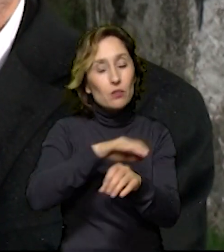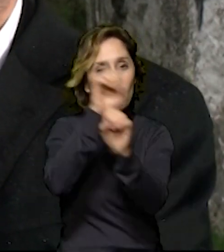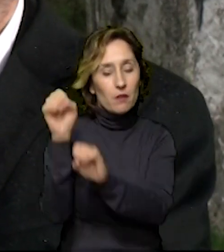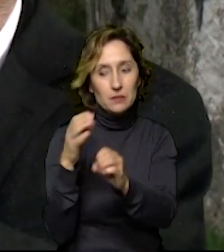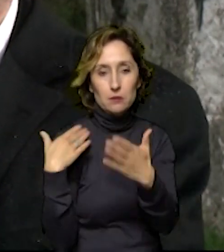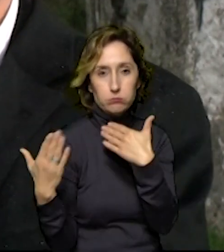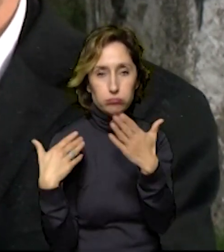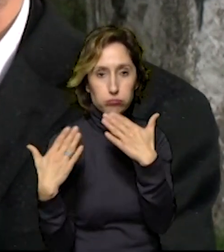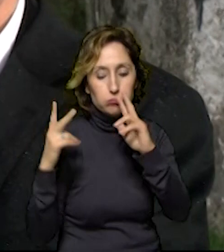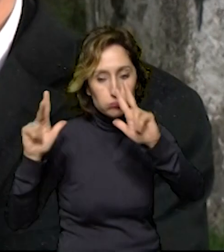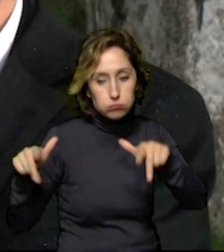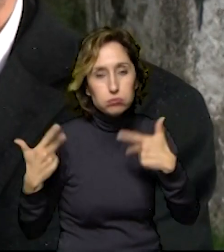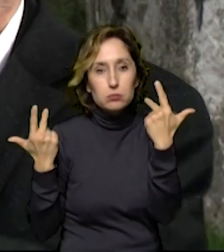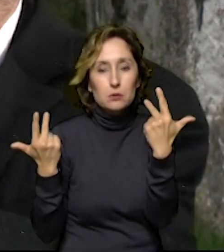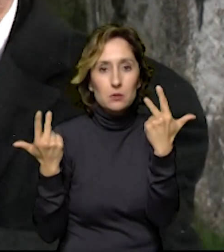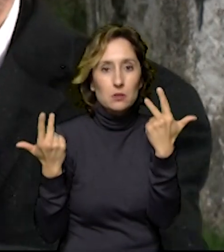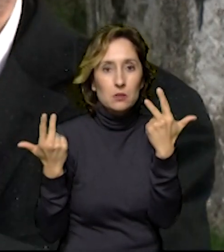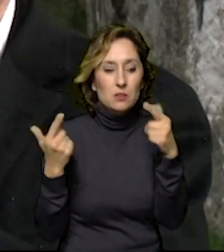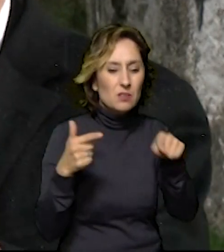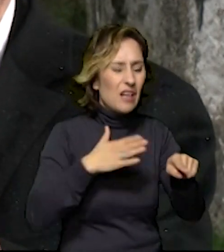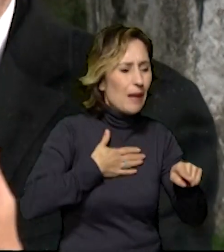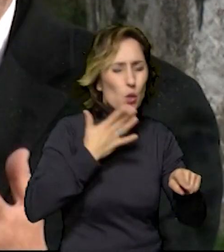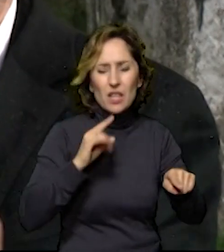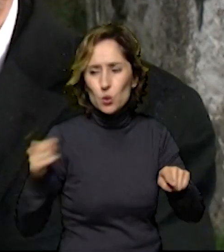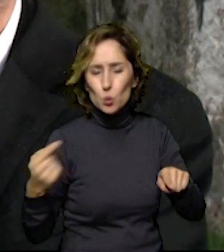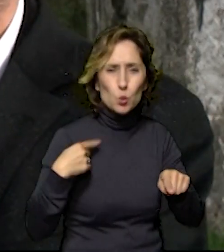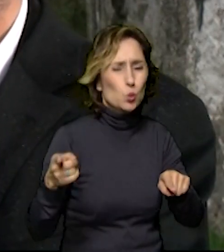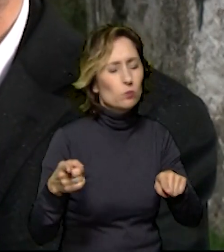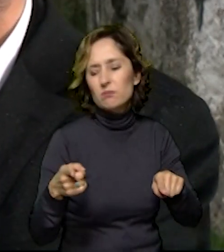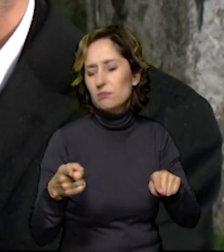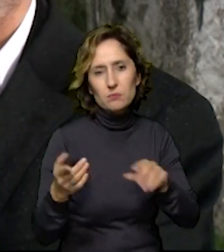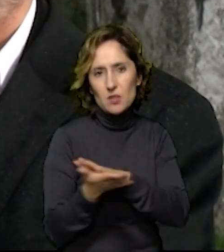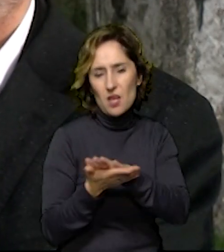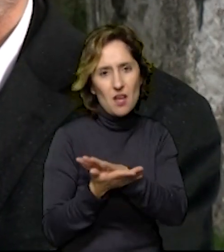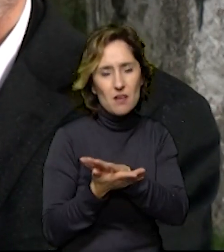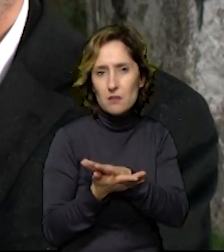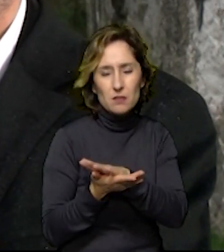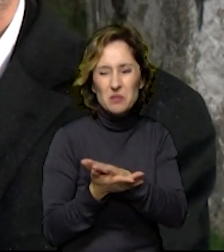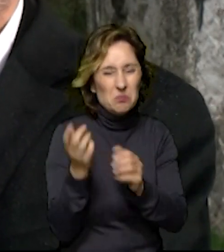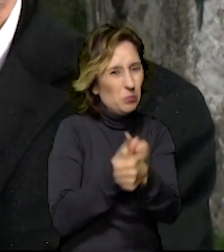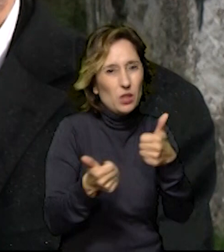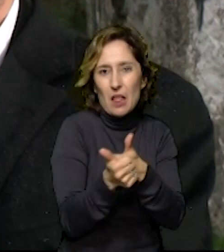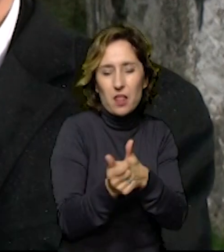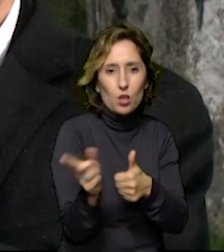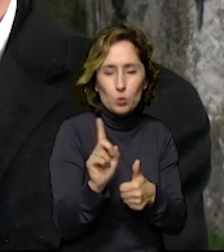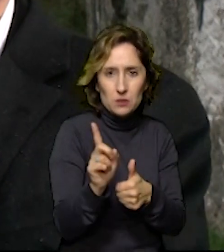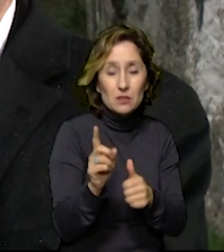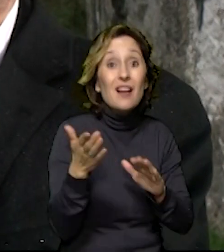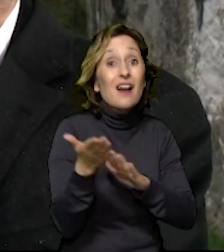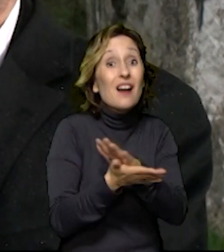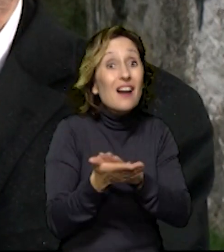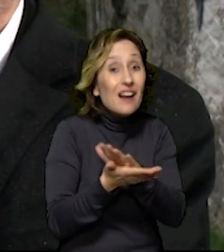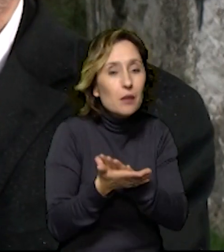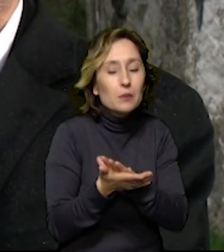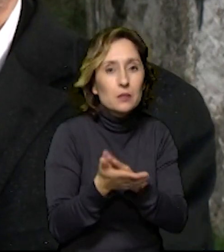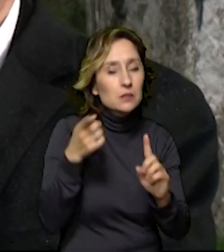Defensa que permitan no tanto discutir sobre la propiedad, que me parece algo que tampoco es prioritario, sino que podamos discutir